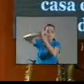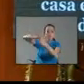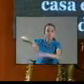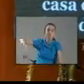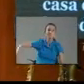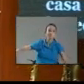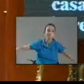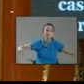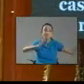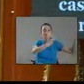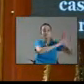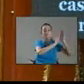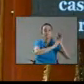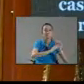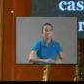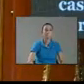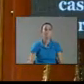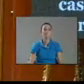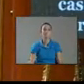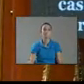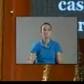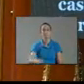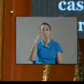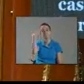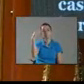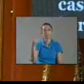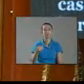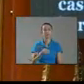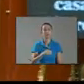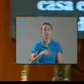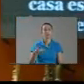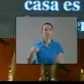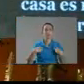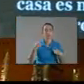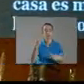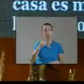usted quiera. Lo que usted quiera, no lo conozco ese plato yo.